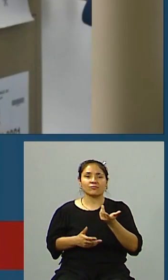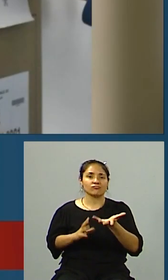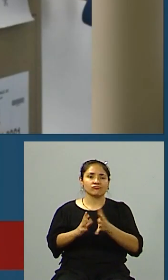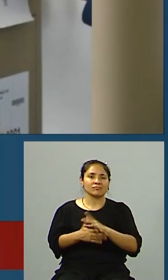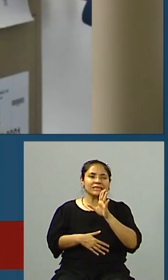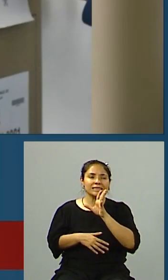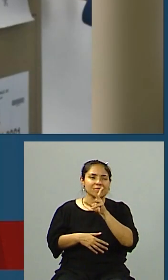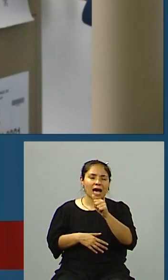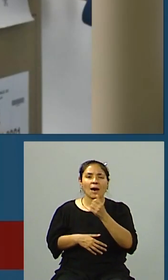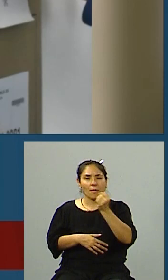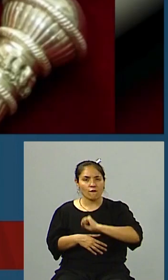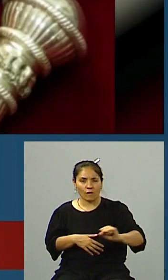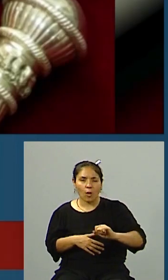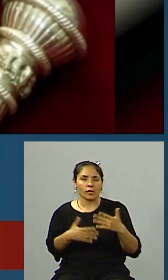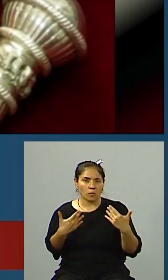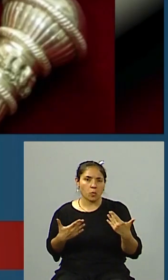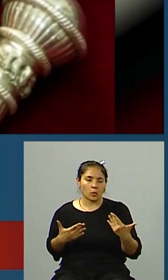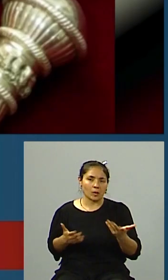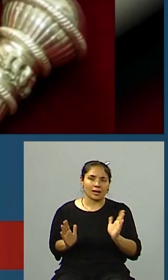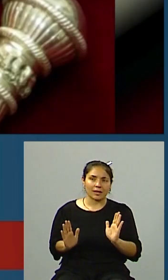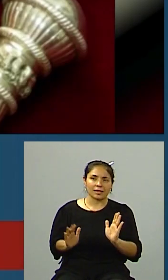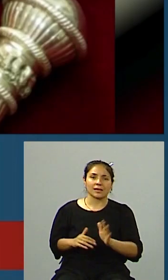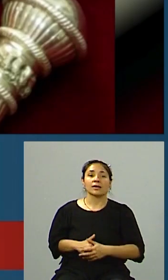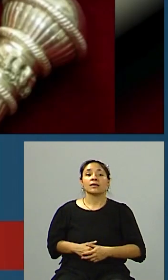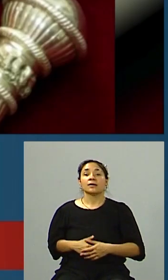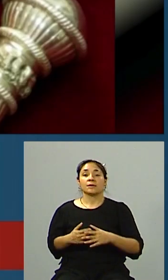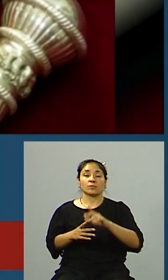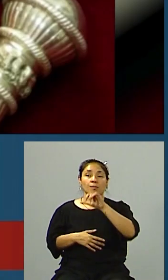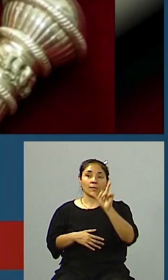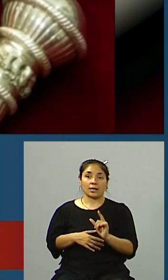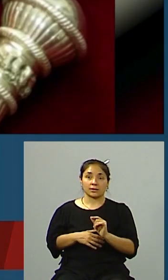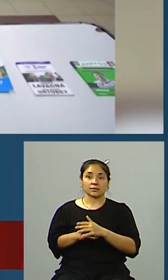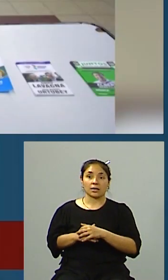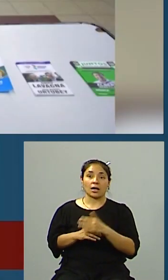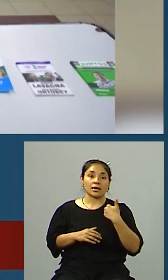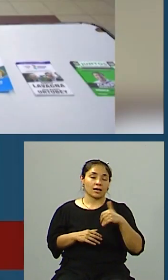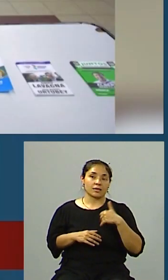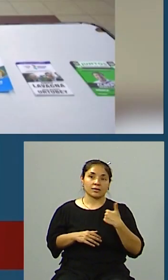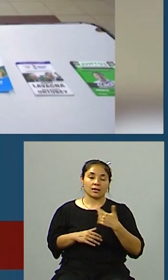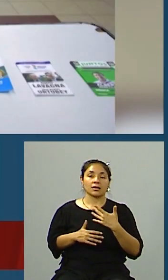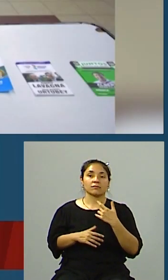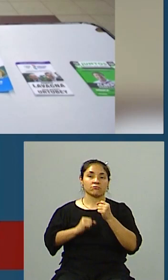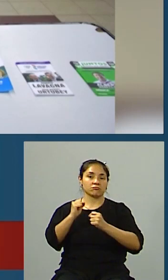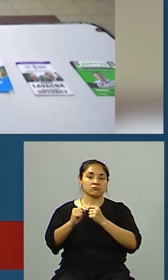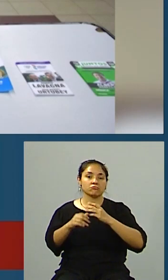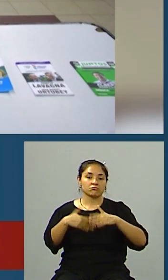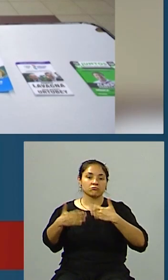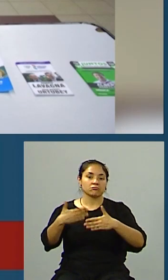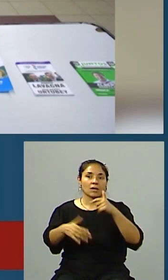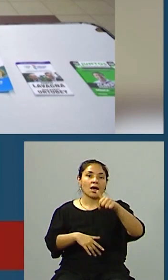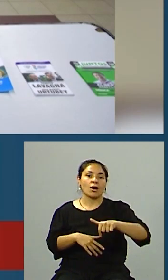es subestimar un poco al sistema electoral que tenemos en la República Argentina, que cada 2 por 3 los venimos ponderando, pero llega un momento como